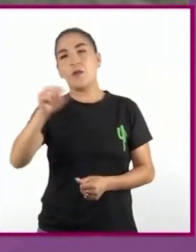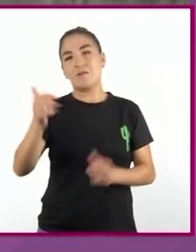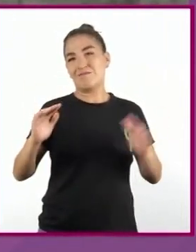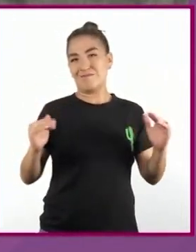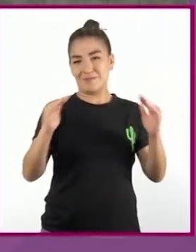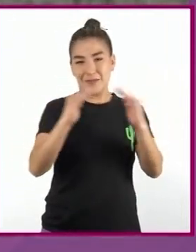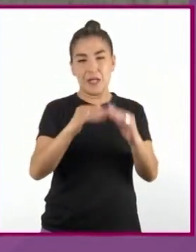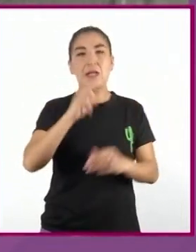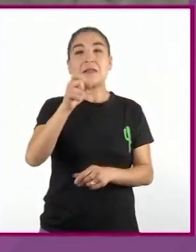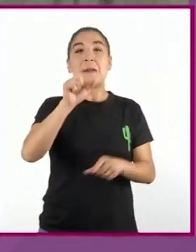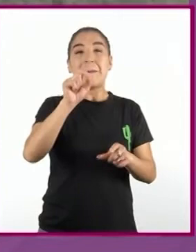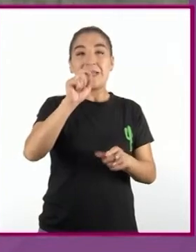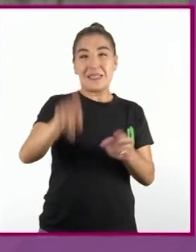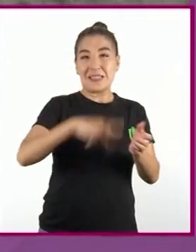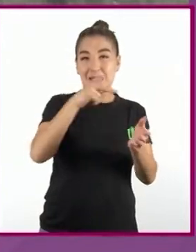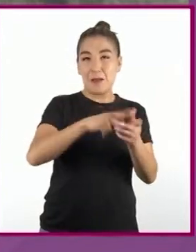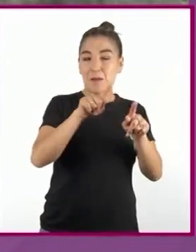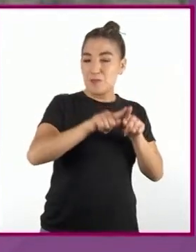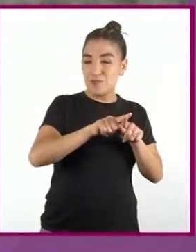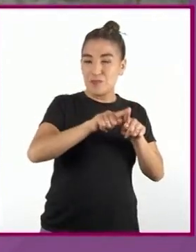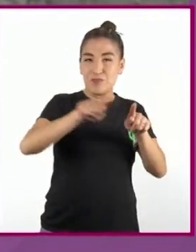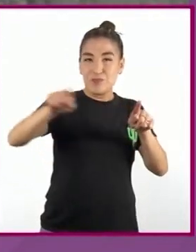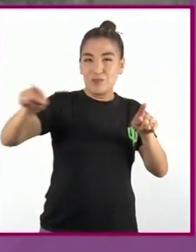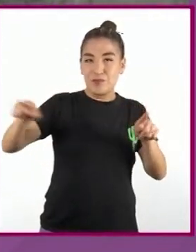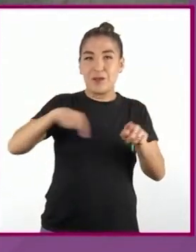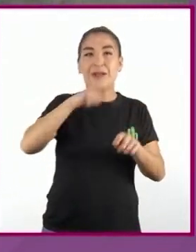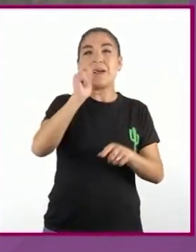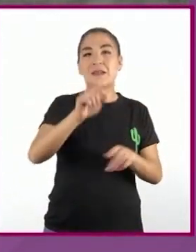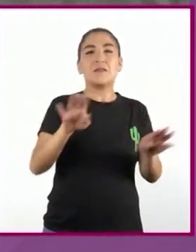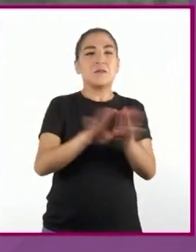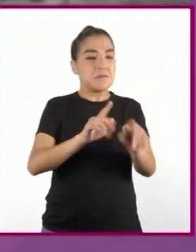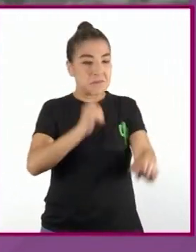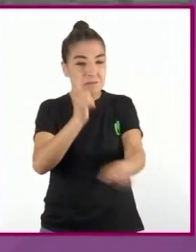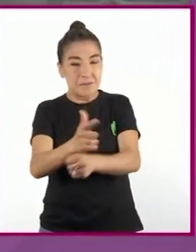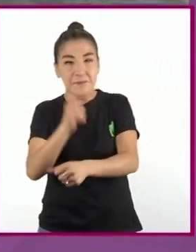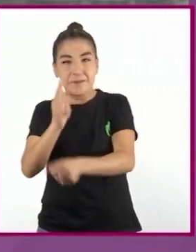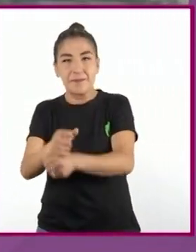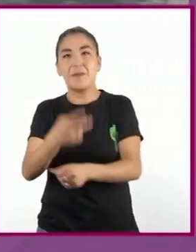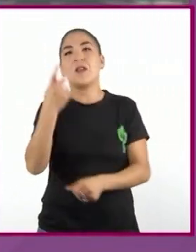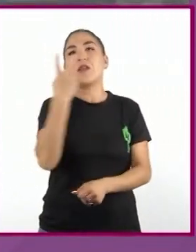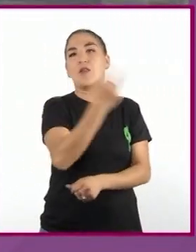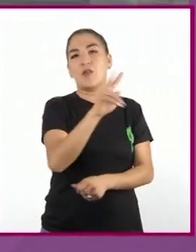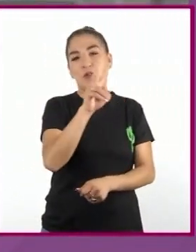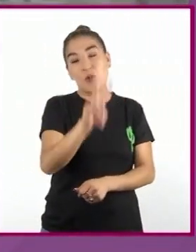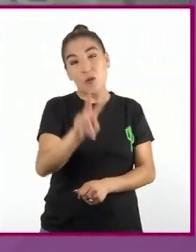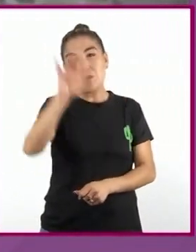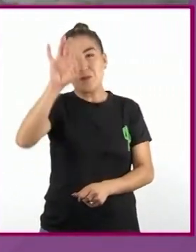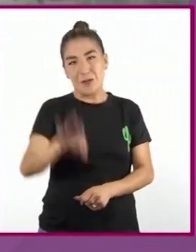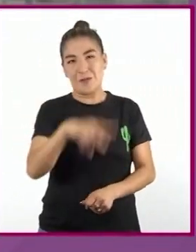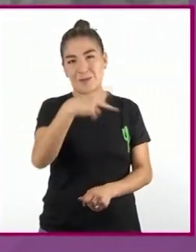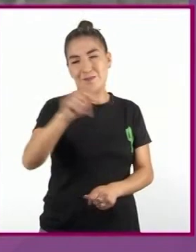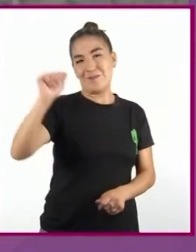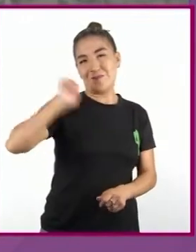20 kilómetros de largo, aunque solamente se han descubierto el 2% de sus vestigios.